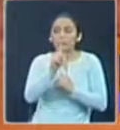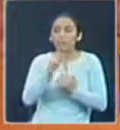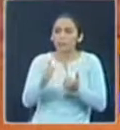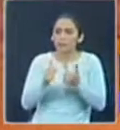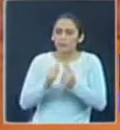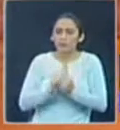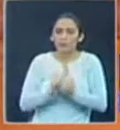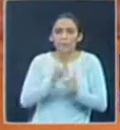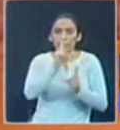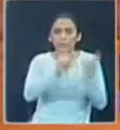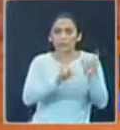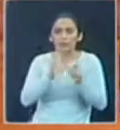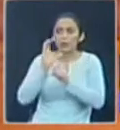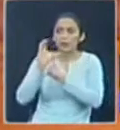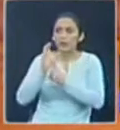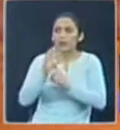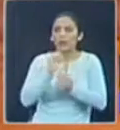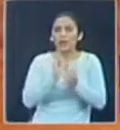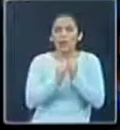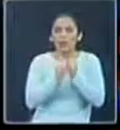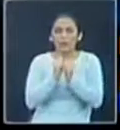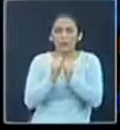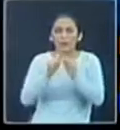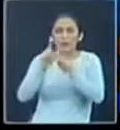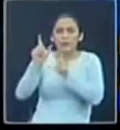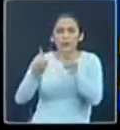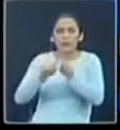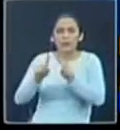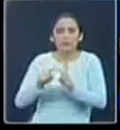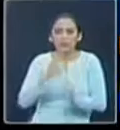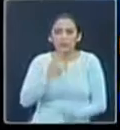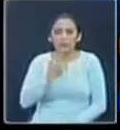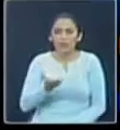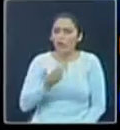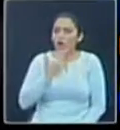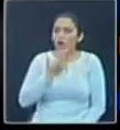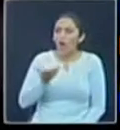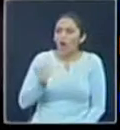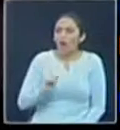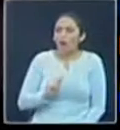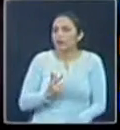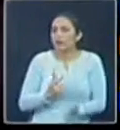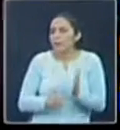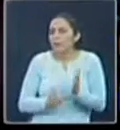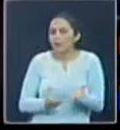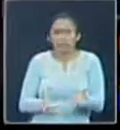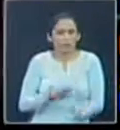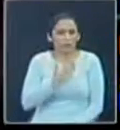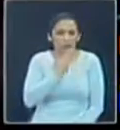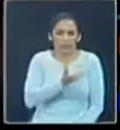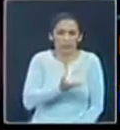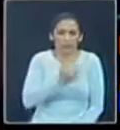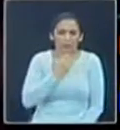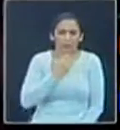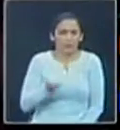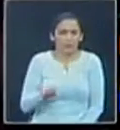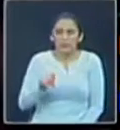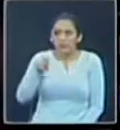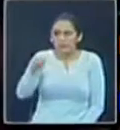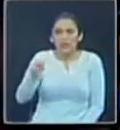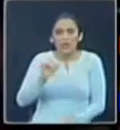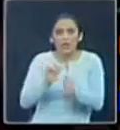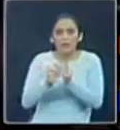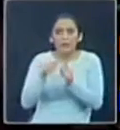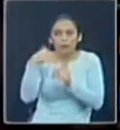los deportistas, ¿sí? De que diciendo que por poco se le pasó con una vuelta y todo demás, pero nadie se da cuenta y nadie dice que él estuvo ahí porque